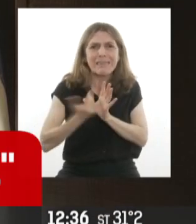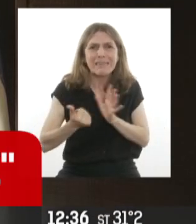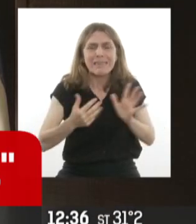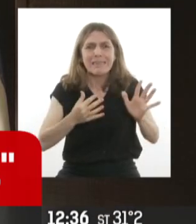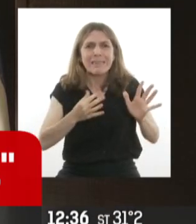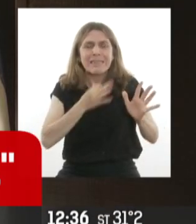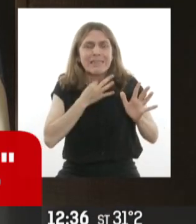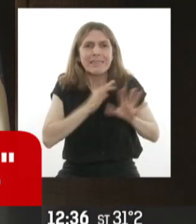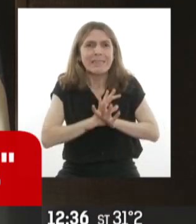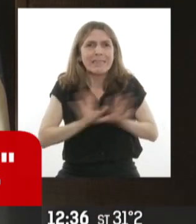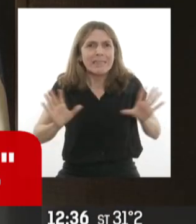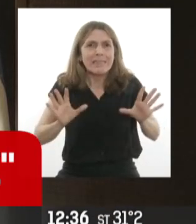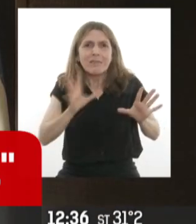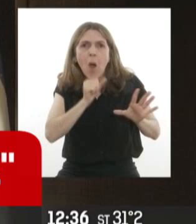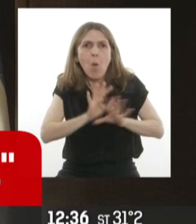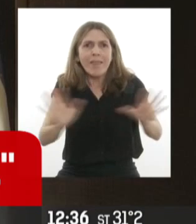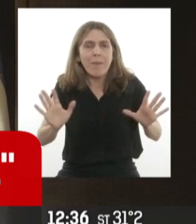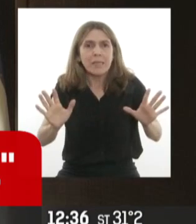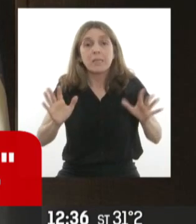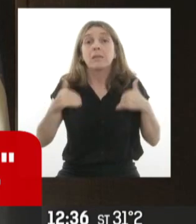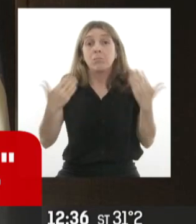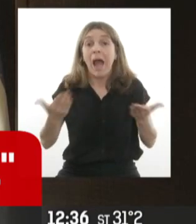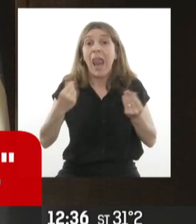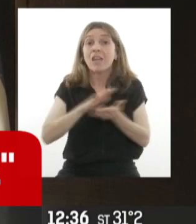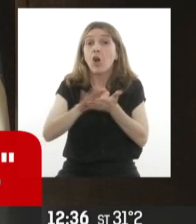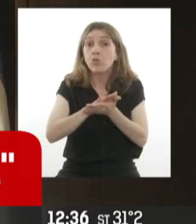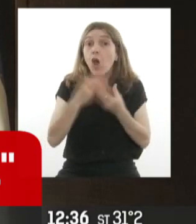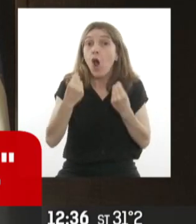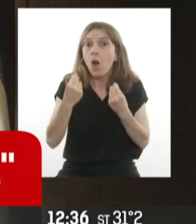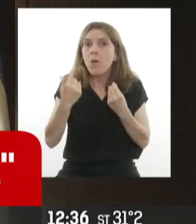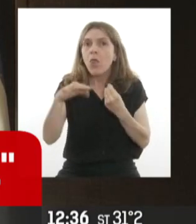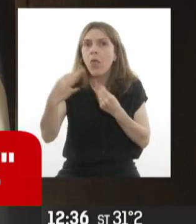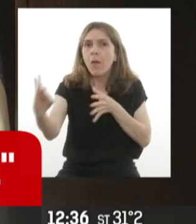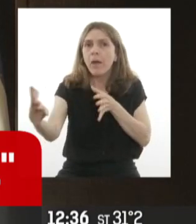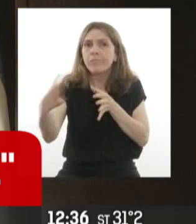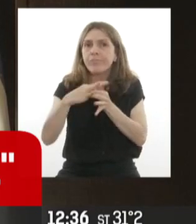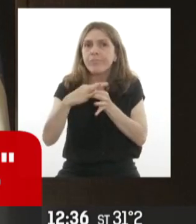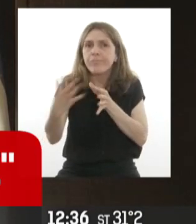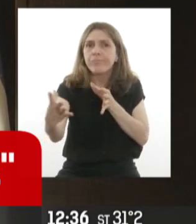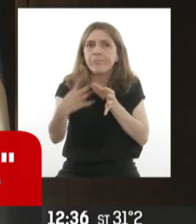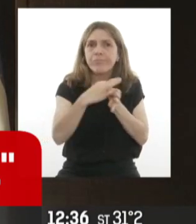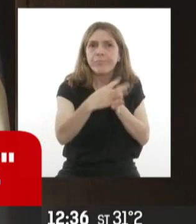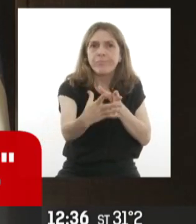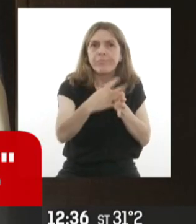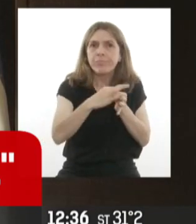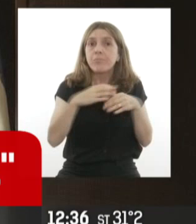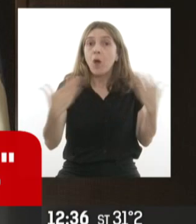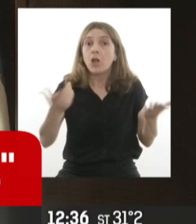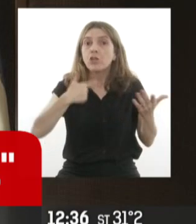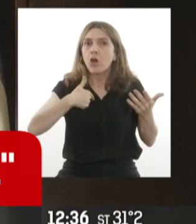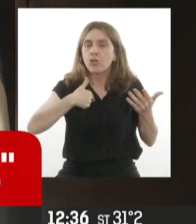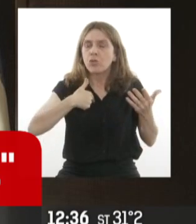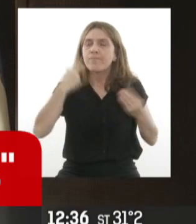Y para salir, la unidad del continente es central. Y por eso yo estoy tan preocupado con eso.